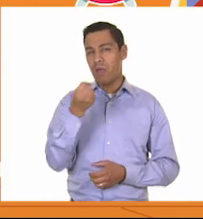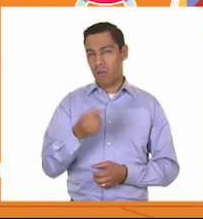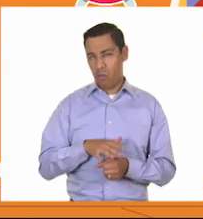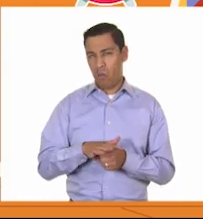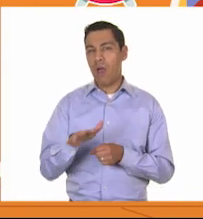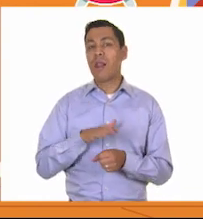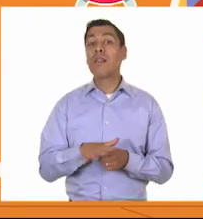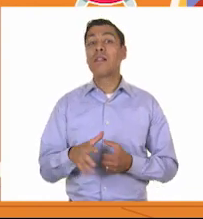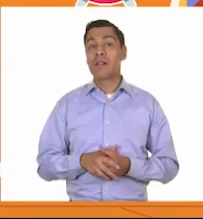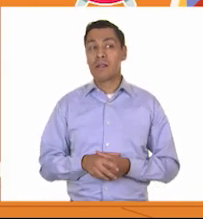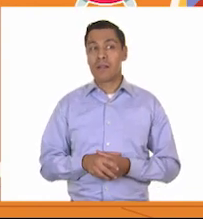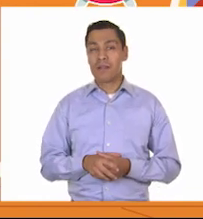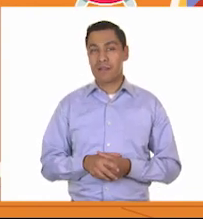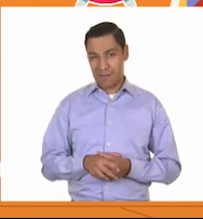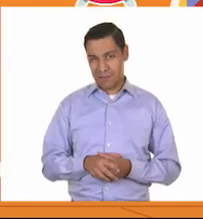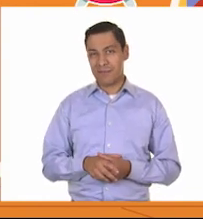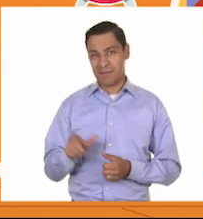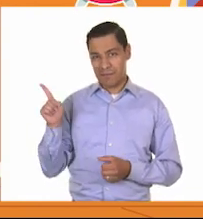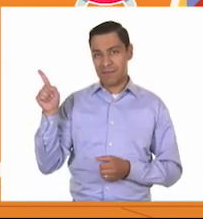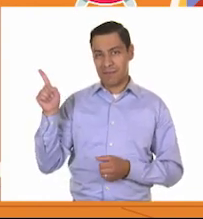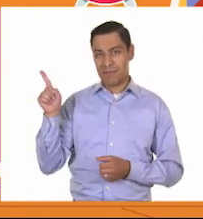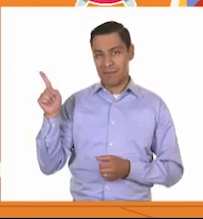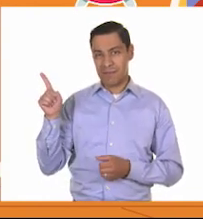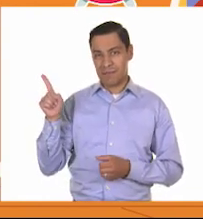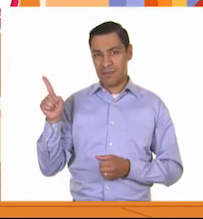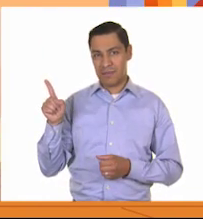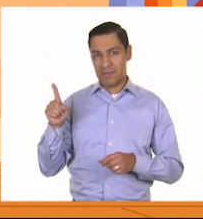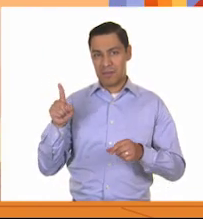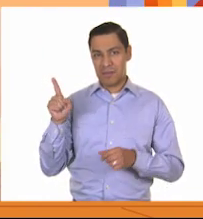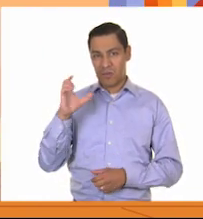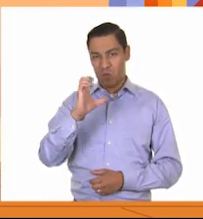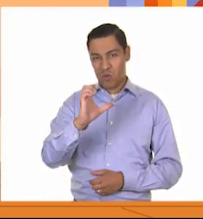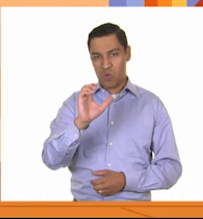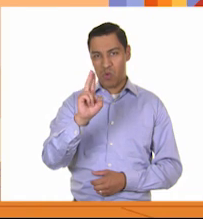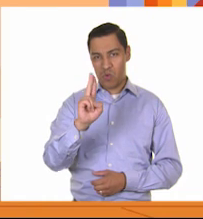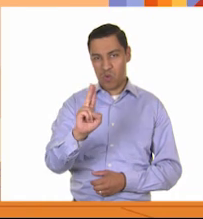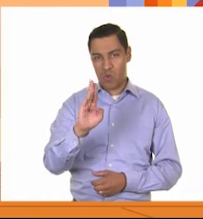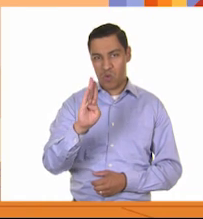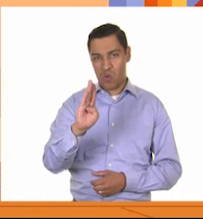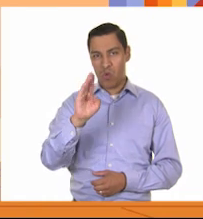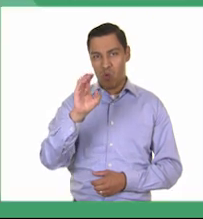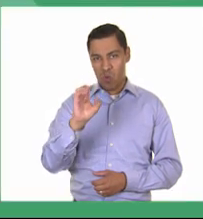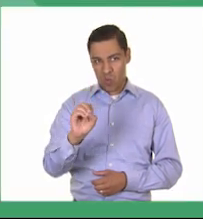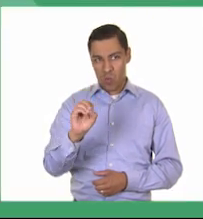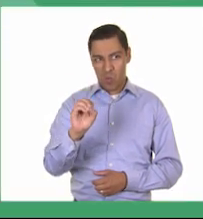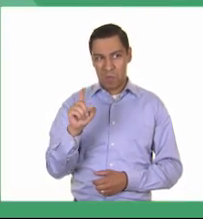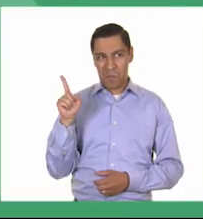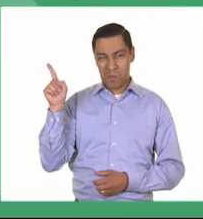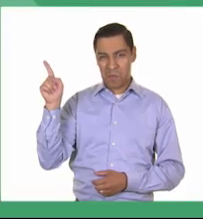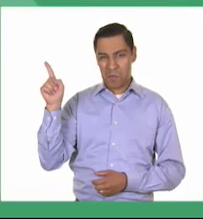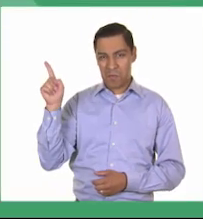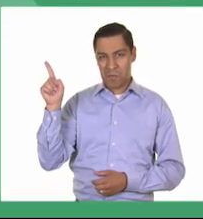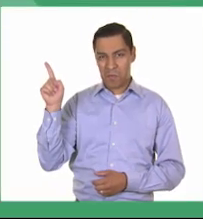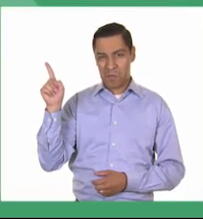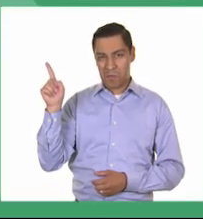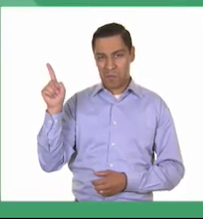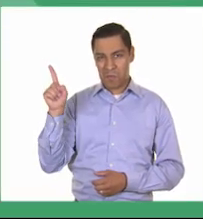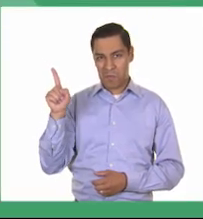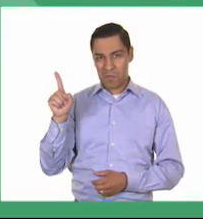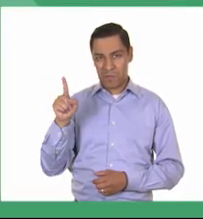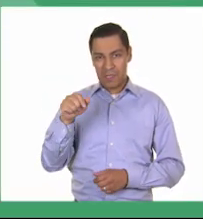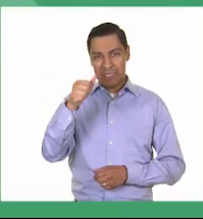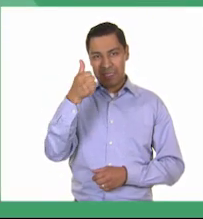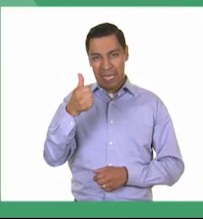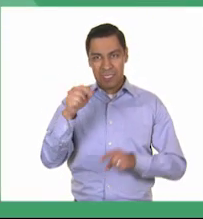La respuesta correcta es B. Cubo. El cubo o hexaedro es un poliedro formado por